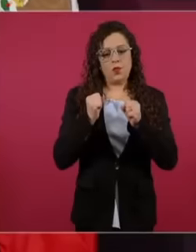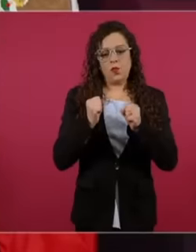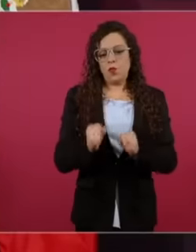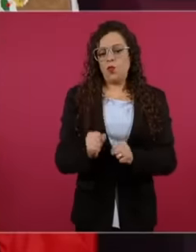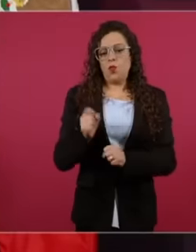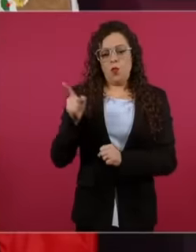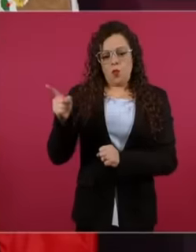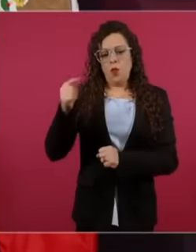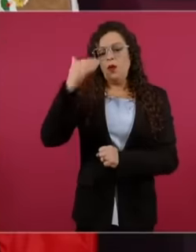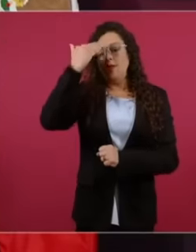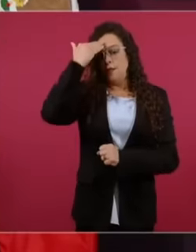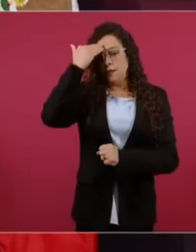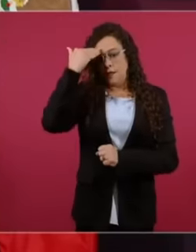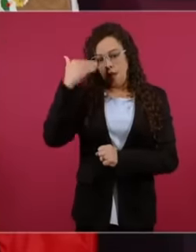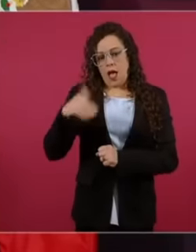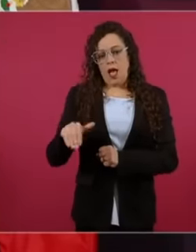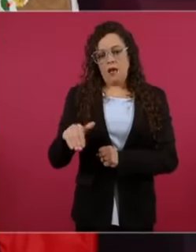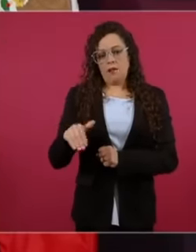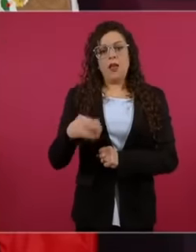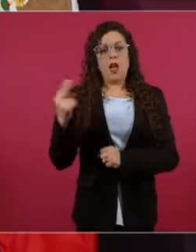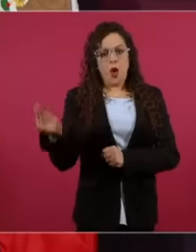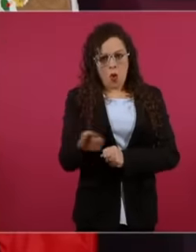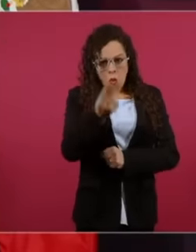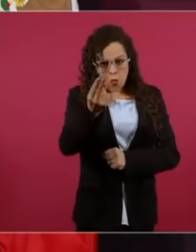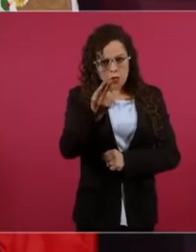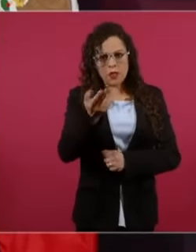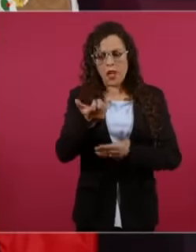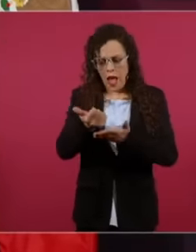Sí. Y también ayúdenos ustedes.